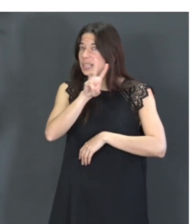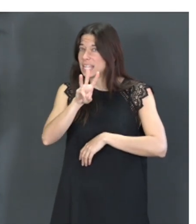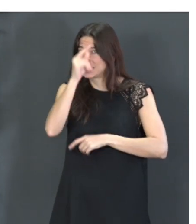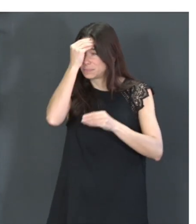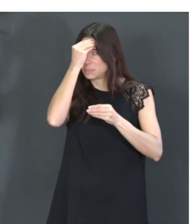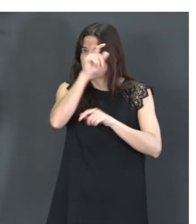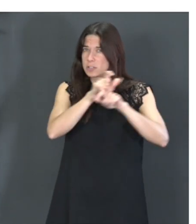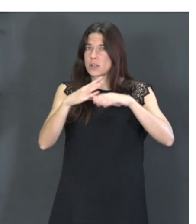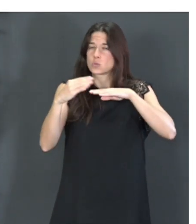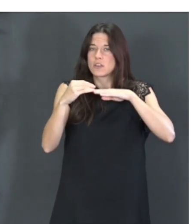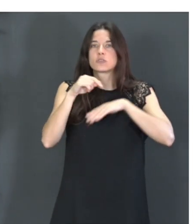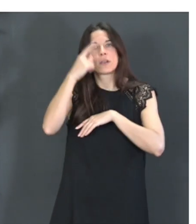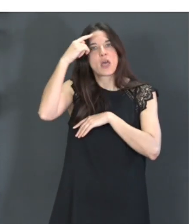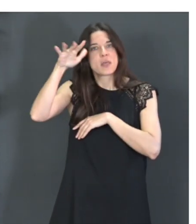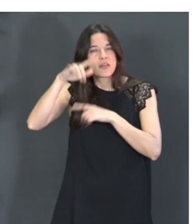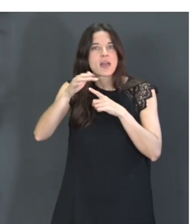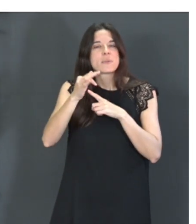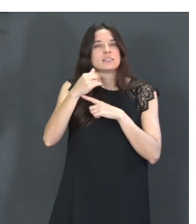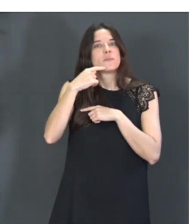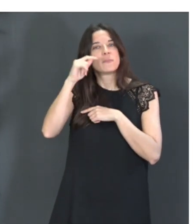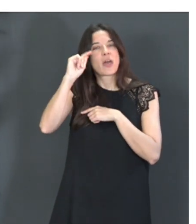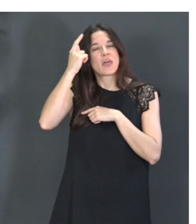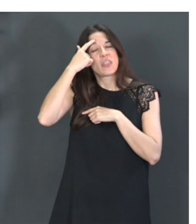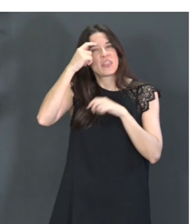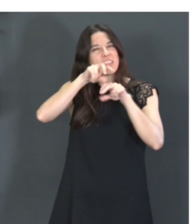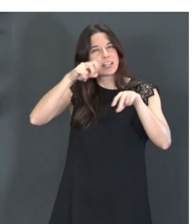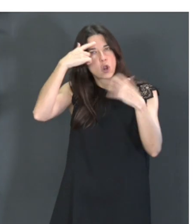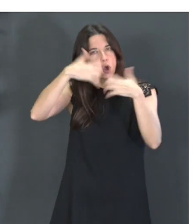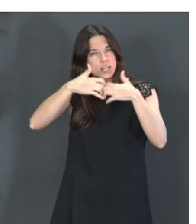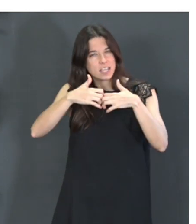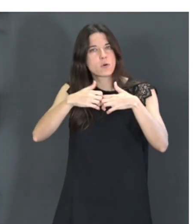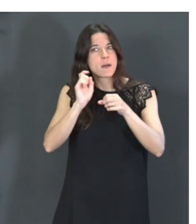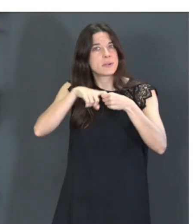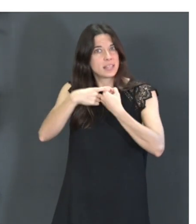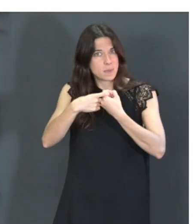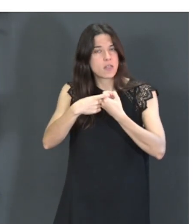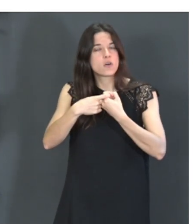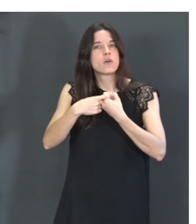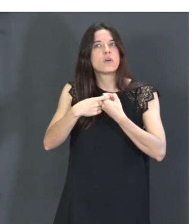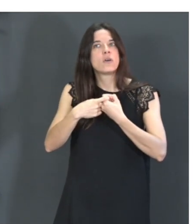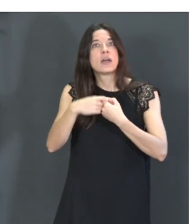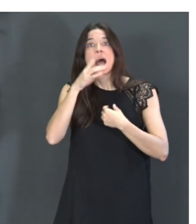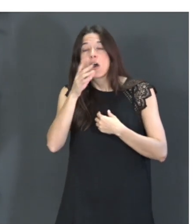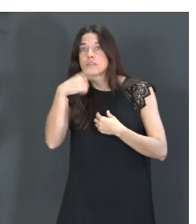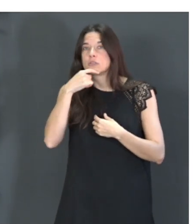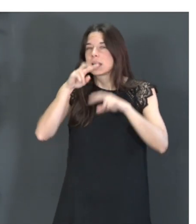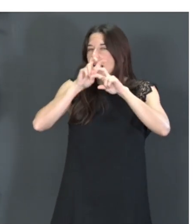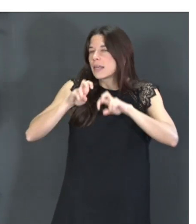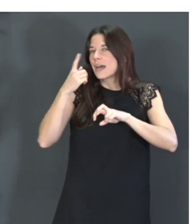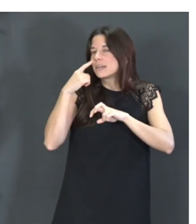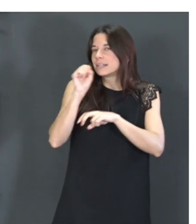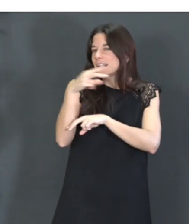usuarios, personas con demencia y deterioro cognitivo que han participado, y estamos ahora analizando los resultados